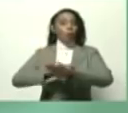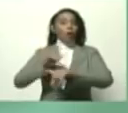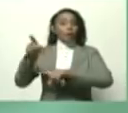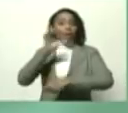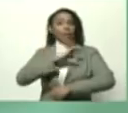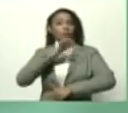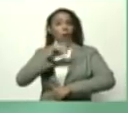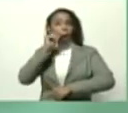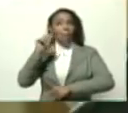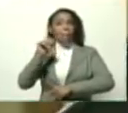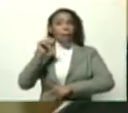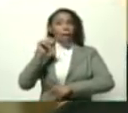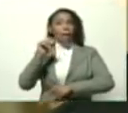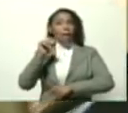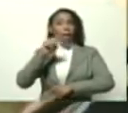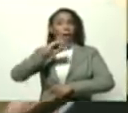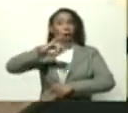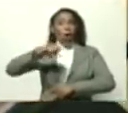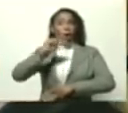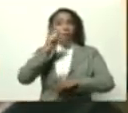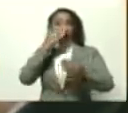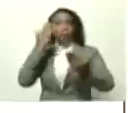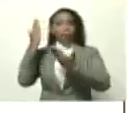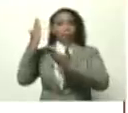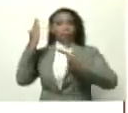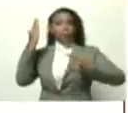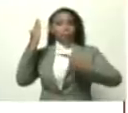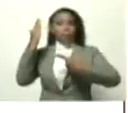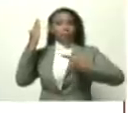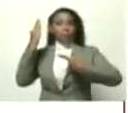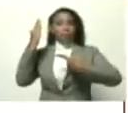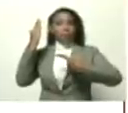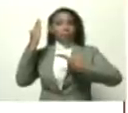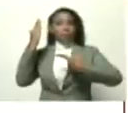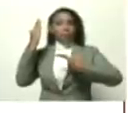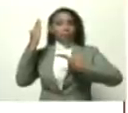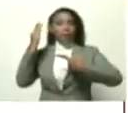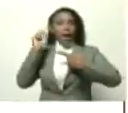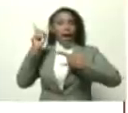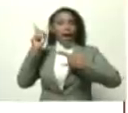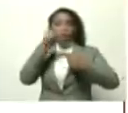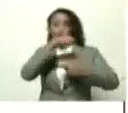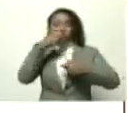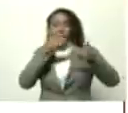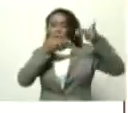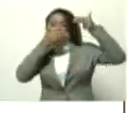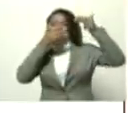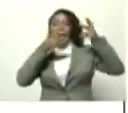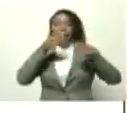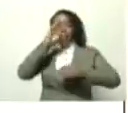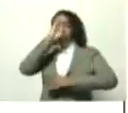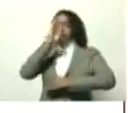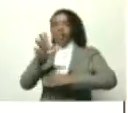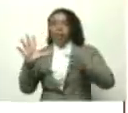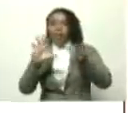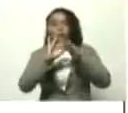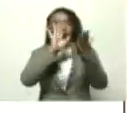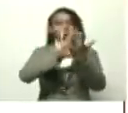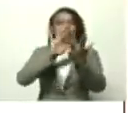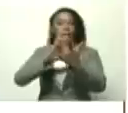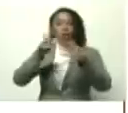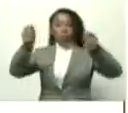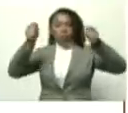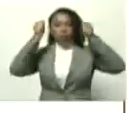José Alberto Socorro Fernández, alias Pepero, narcotraficante directamente relacionado con el cartel